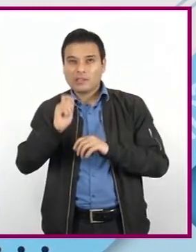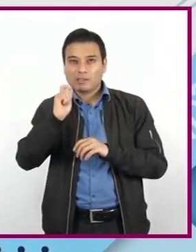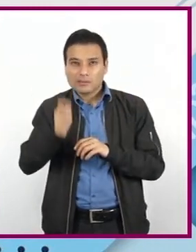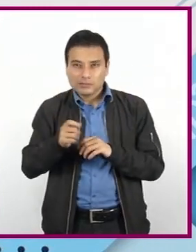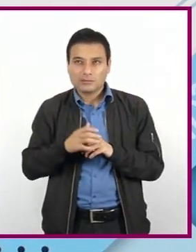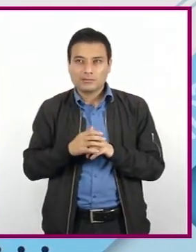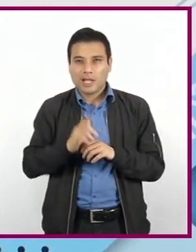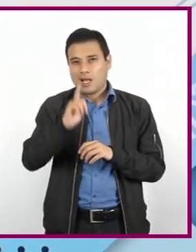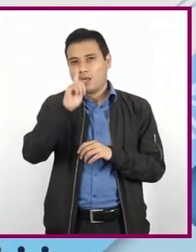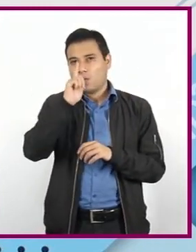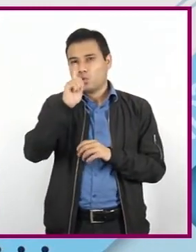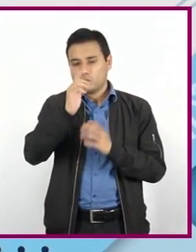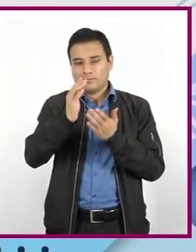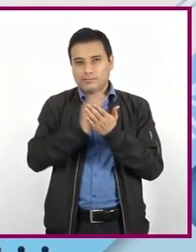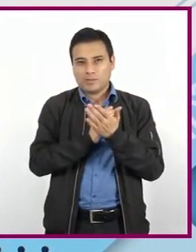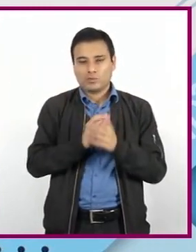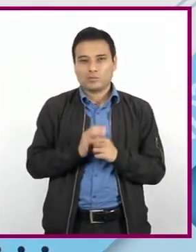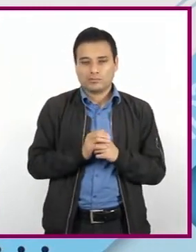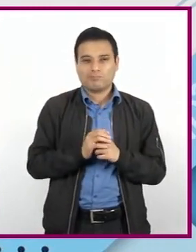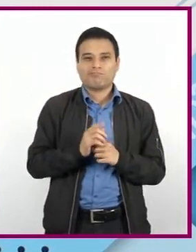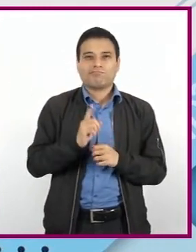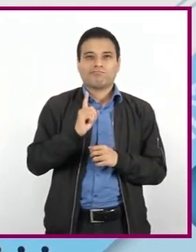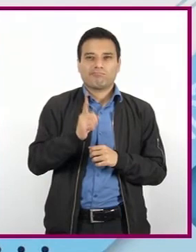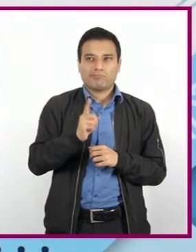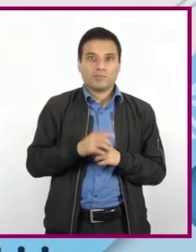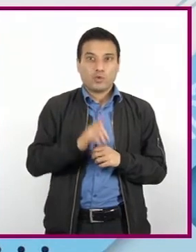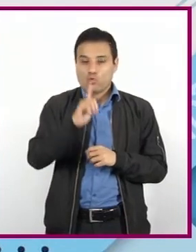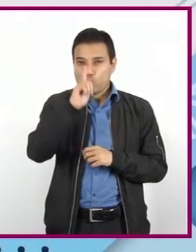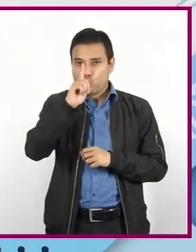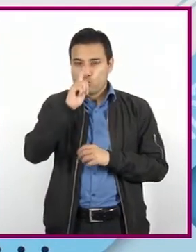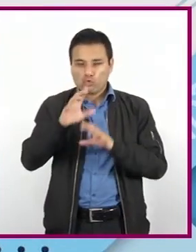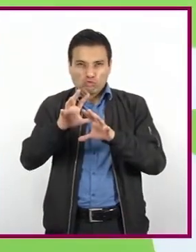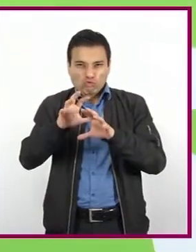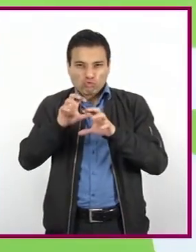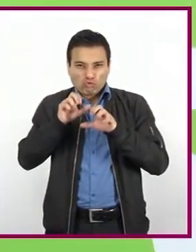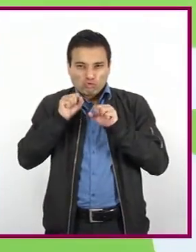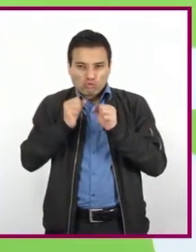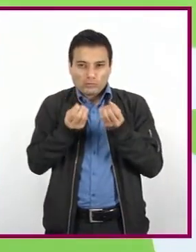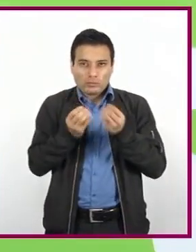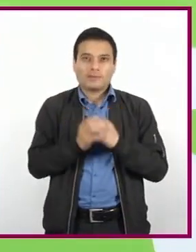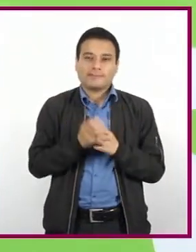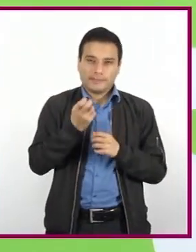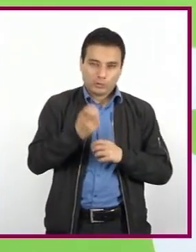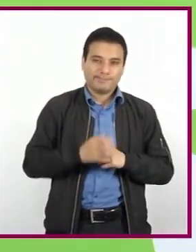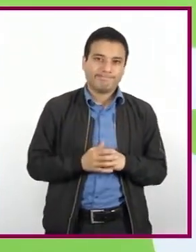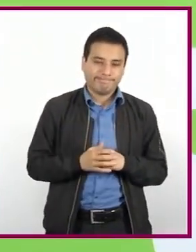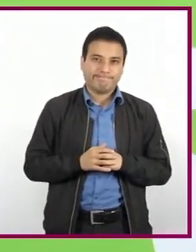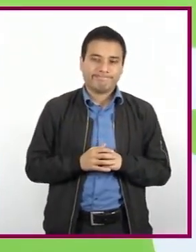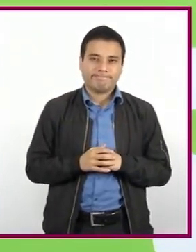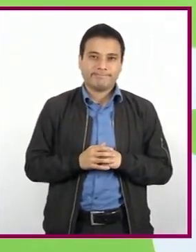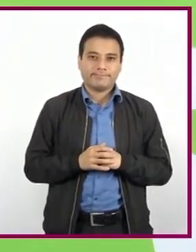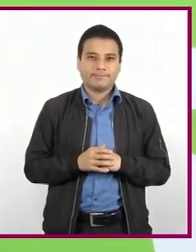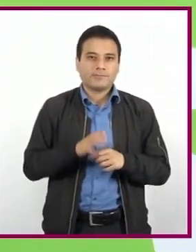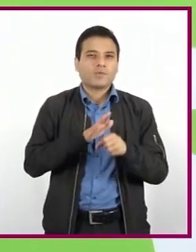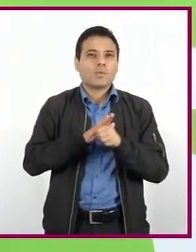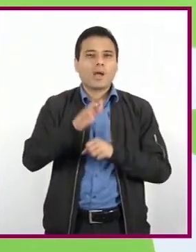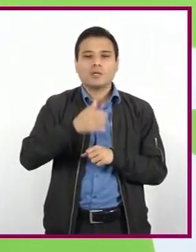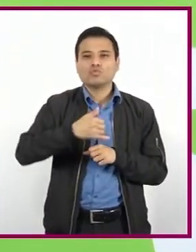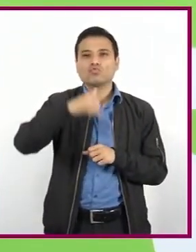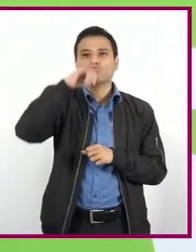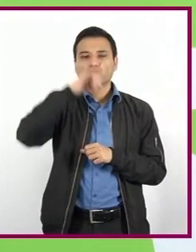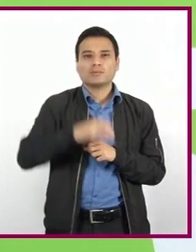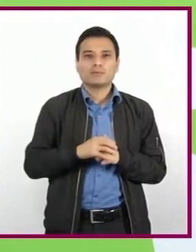llegó a la placa. Eso significa que absorbió más rayos X. Muy bien. ¿Y cuál es el frasco